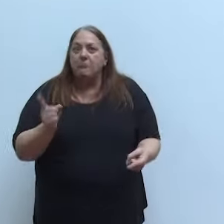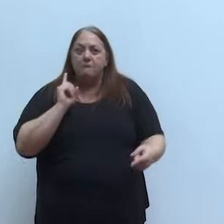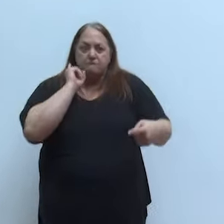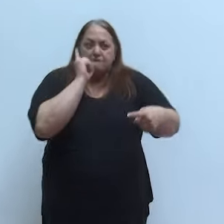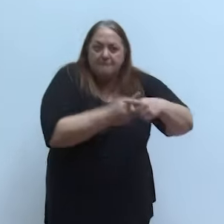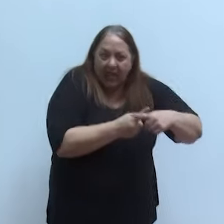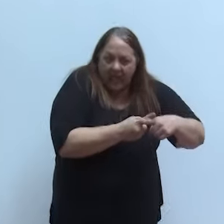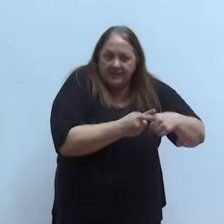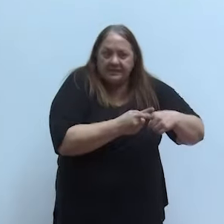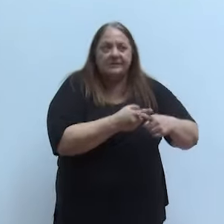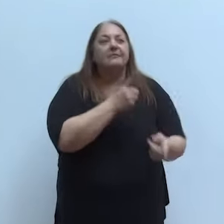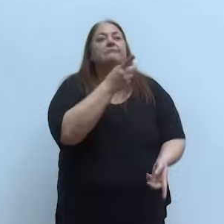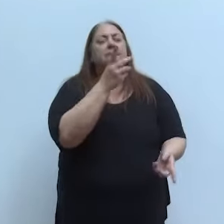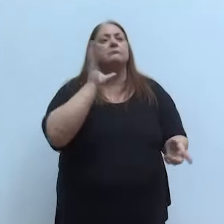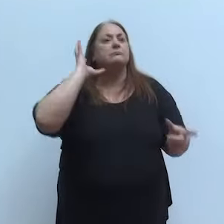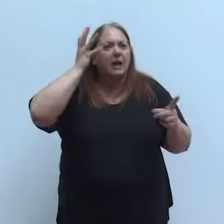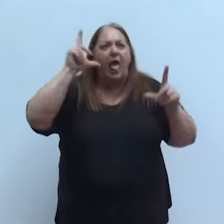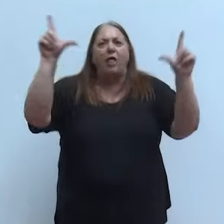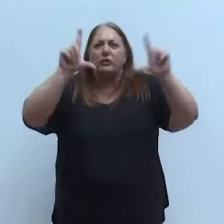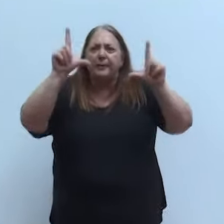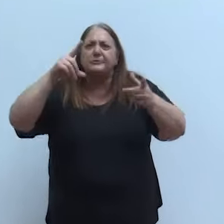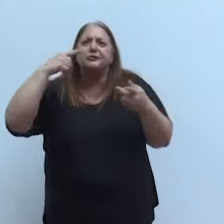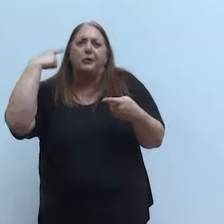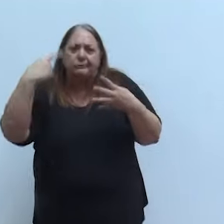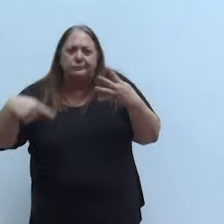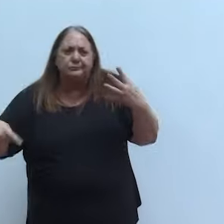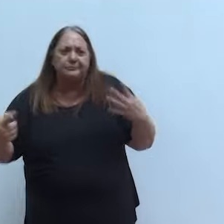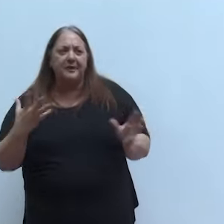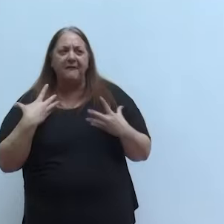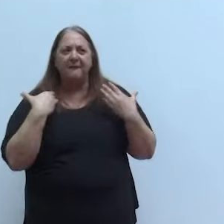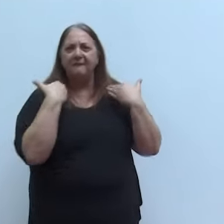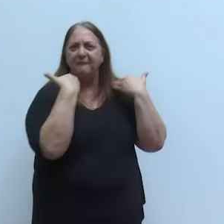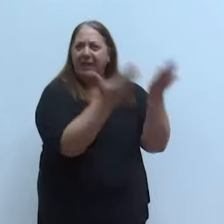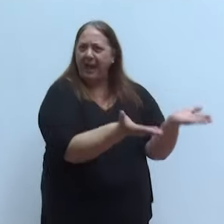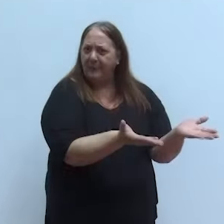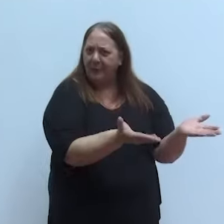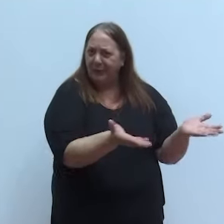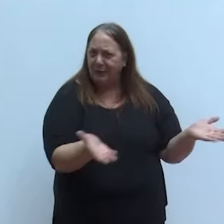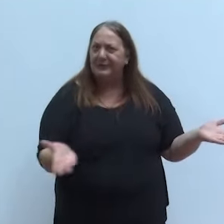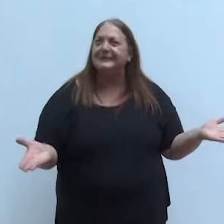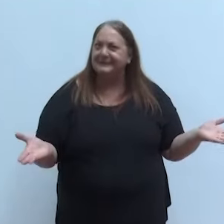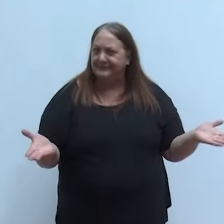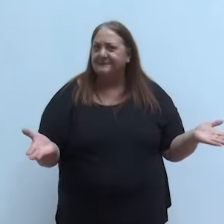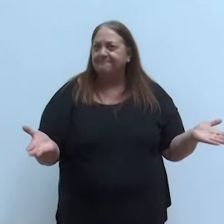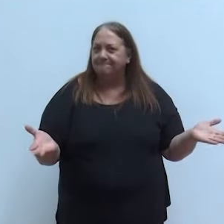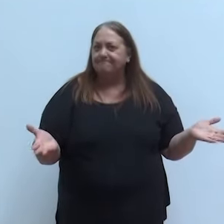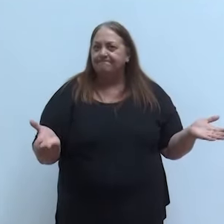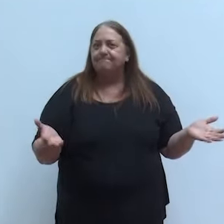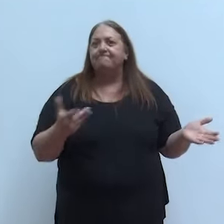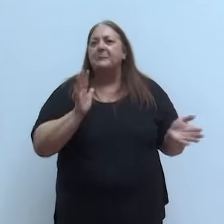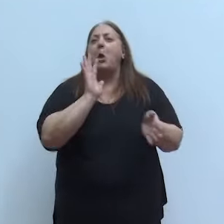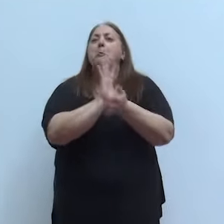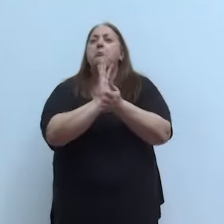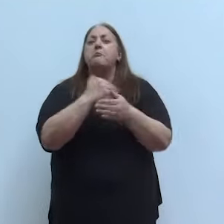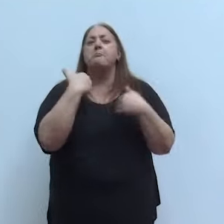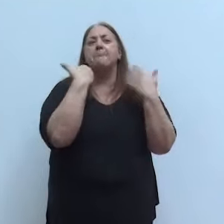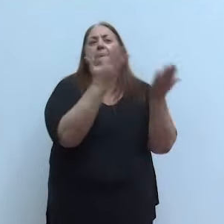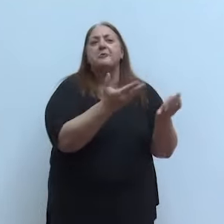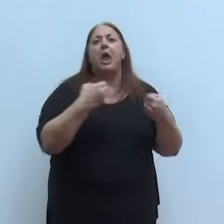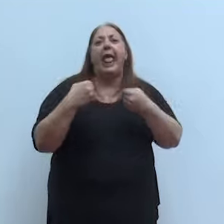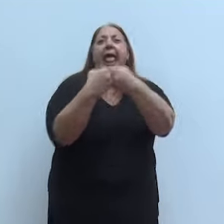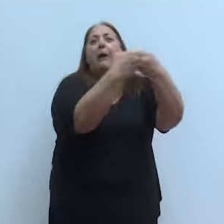comunicación jugándole a su favor que ni que le hacen el juego a macri cuando va y dices